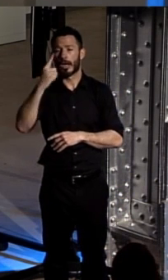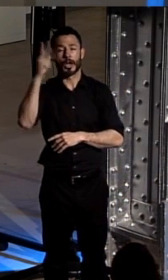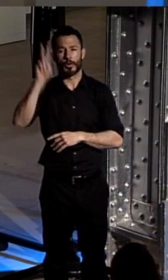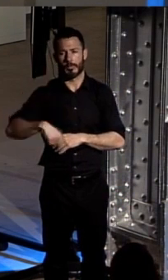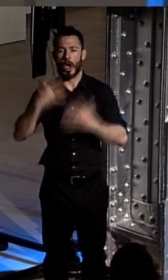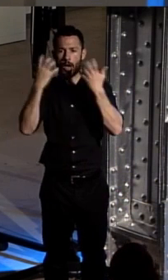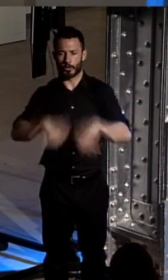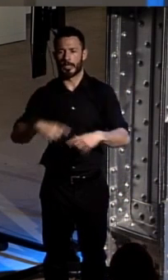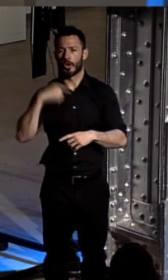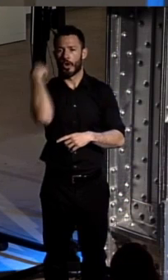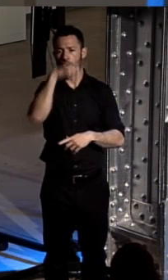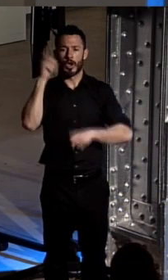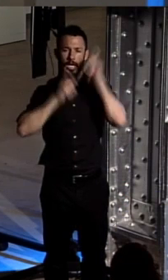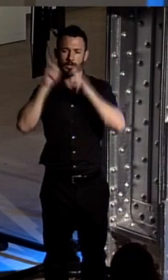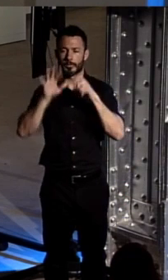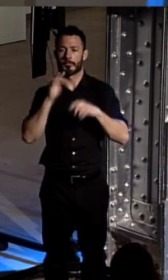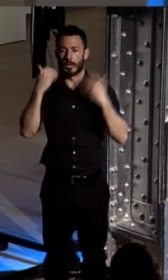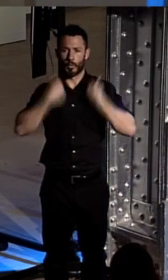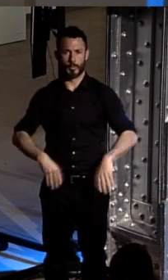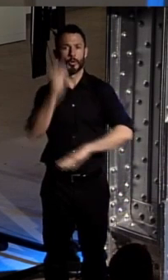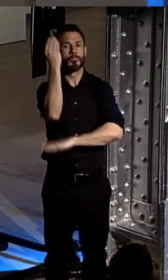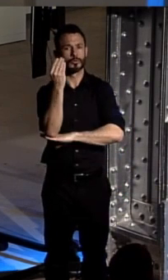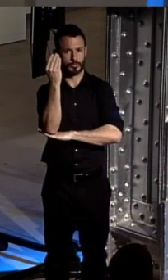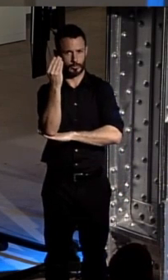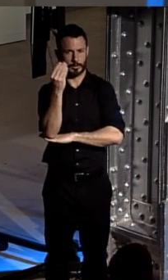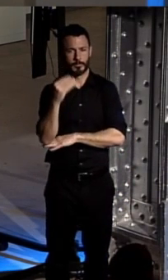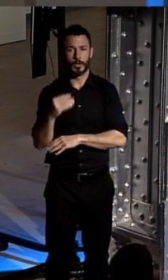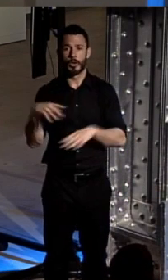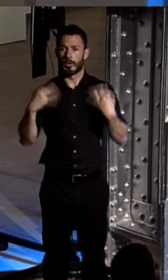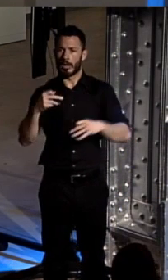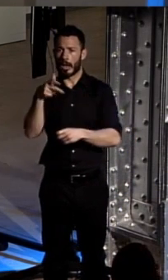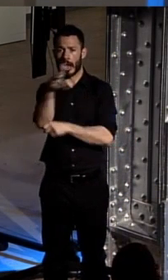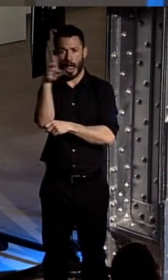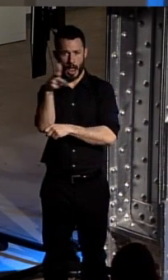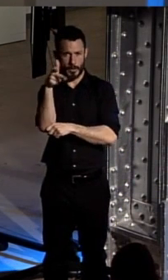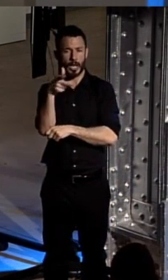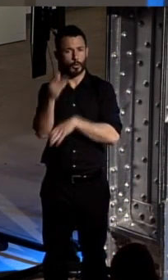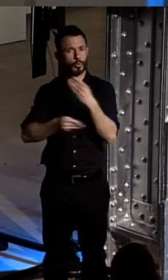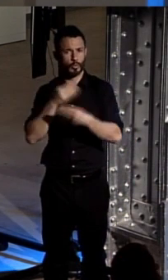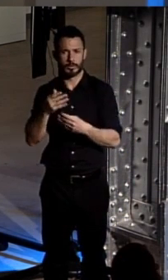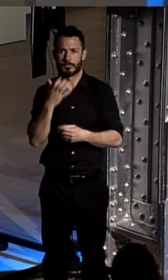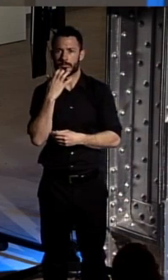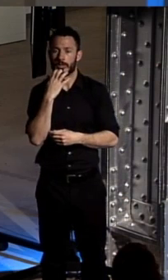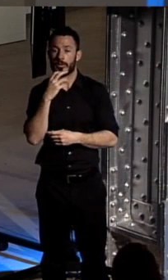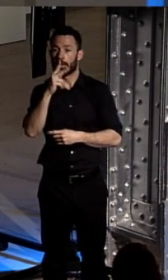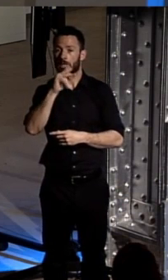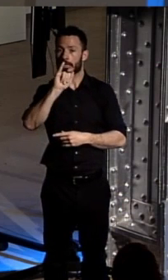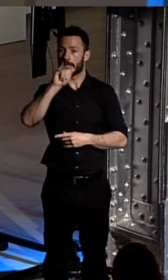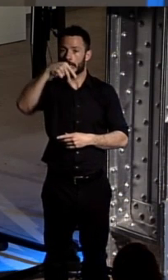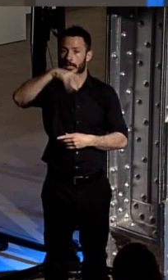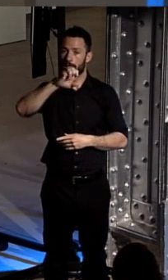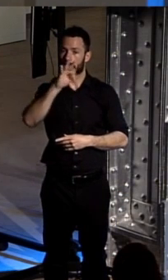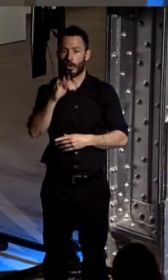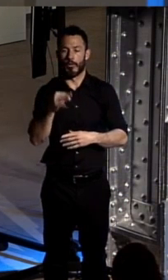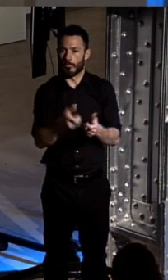posturas corporales. Tanto para esto como para esto normalmente se utilizan cámaras, y si tenéis, por ejemplo, una Kinect o